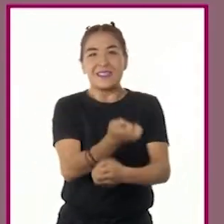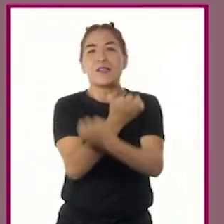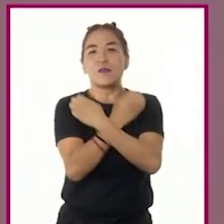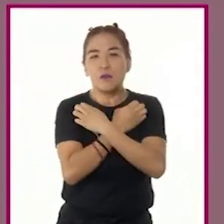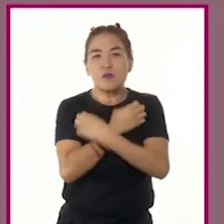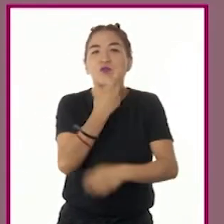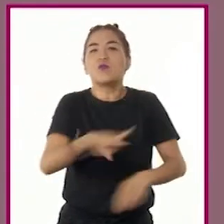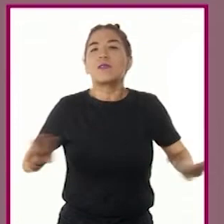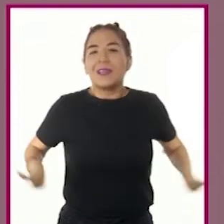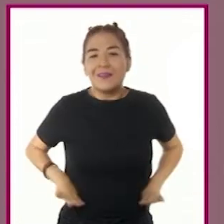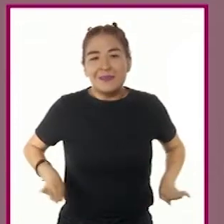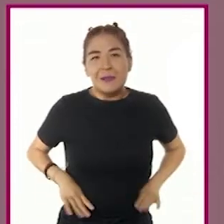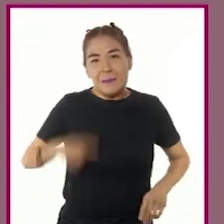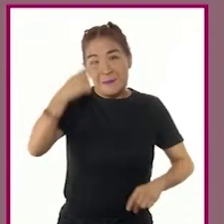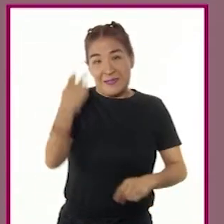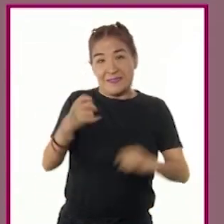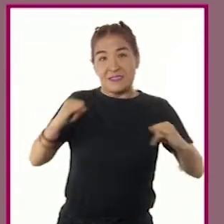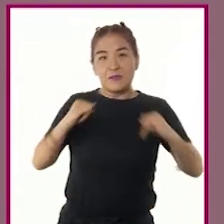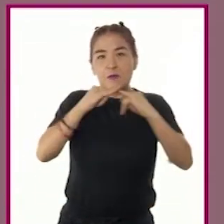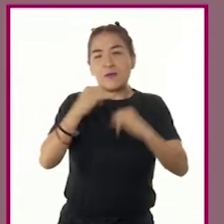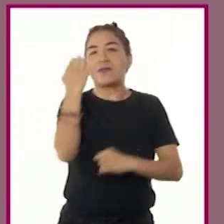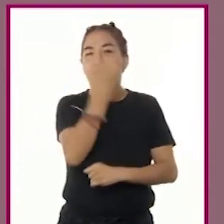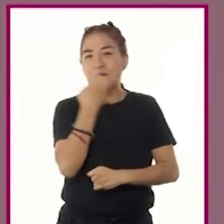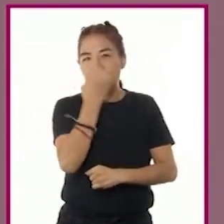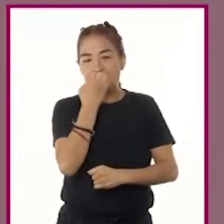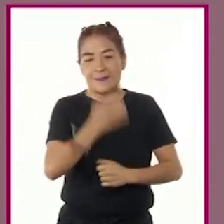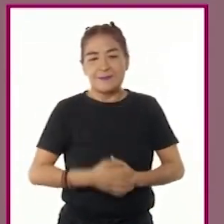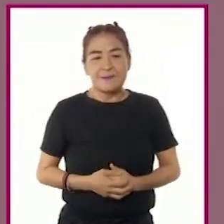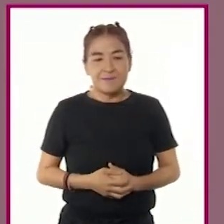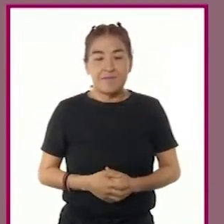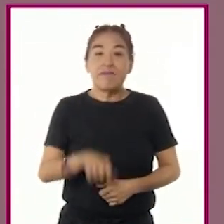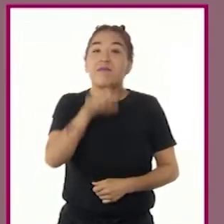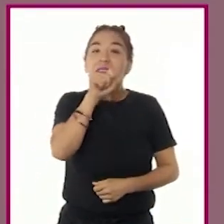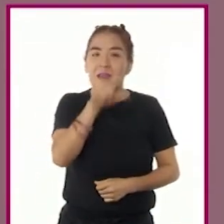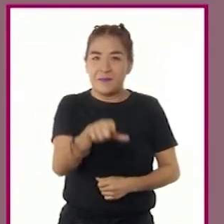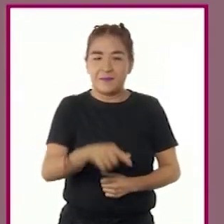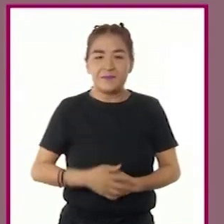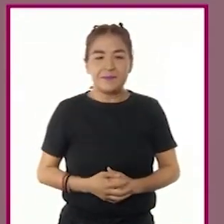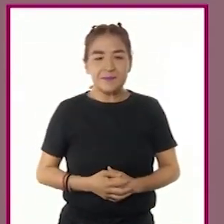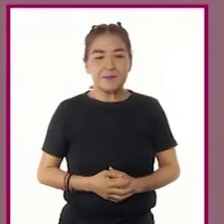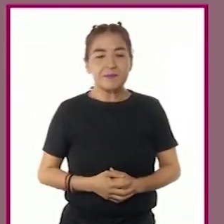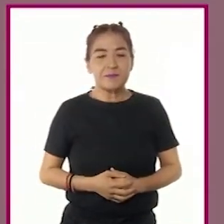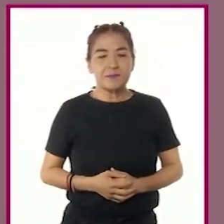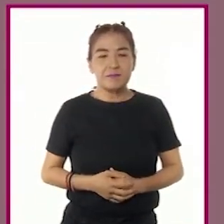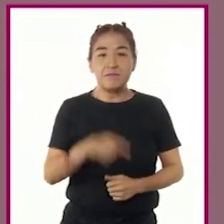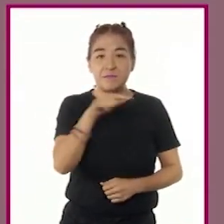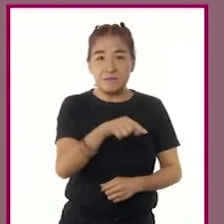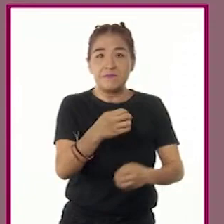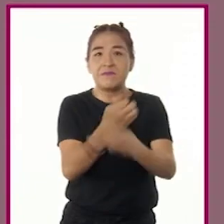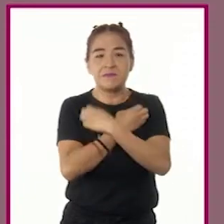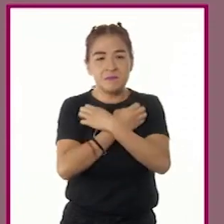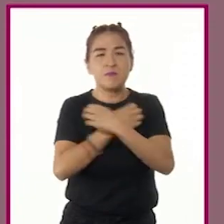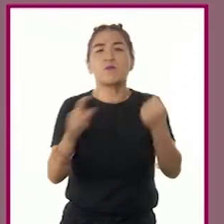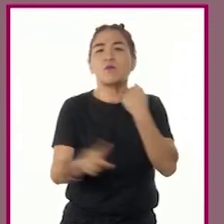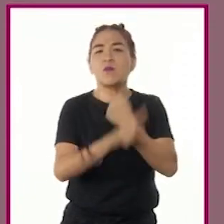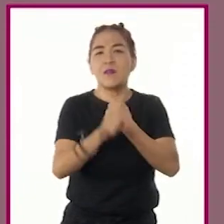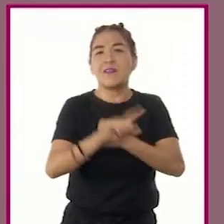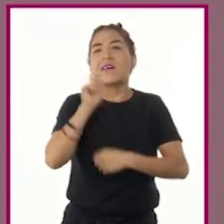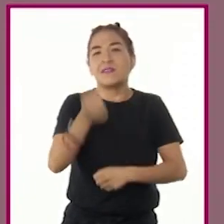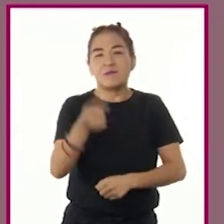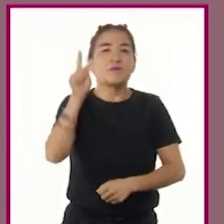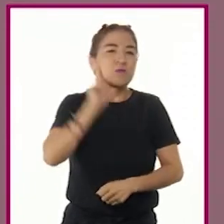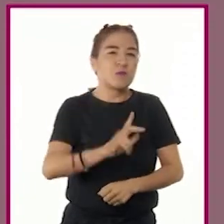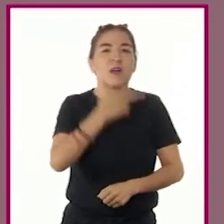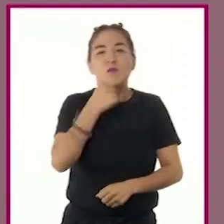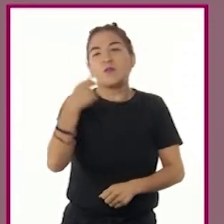las características de las instituciones escolares. Además, la educación se ve afectada por el género y las